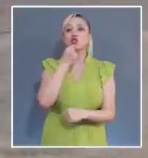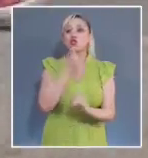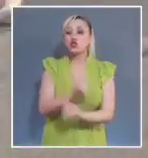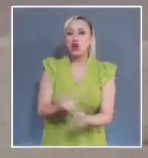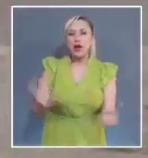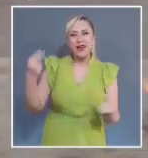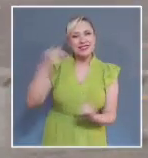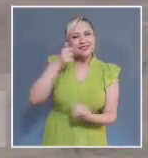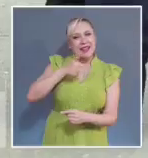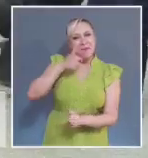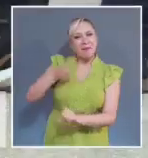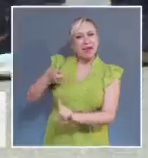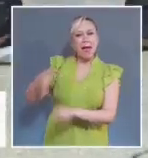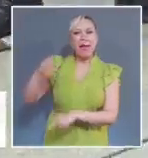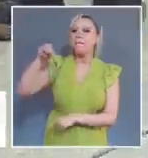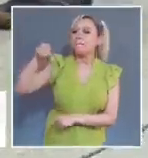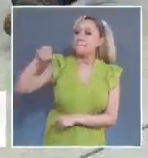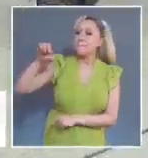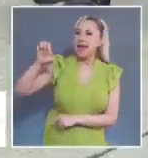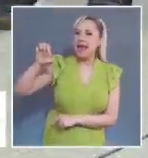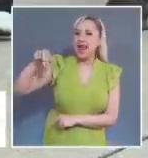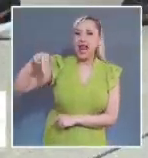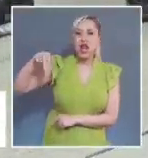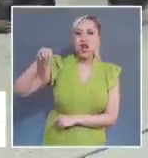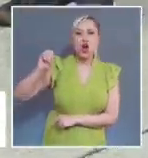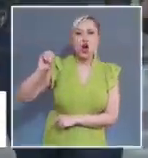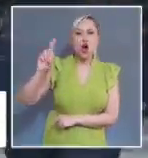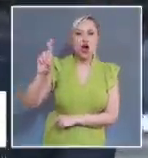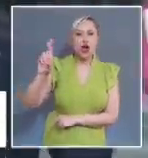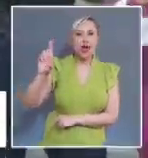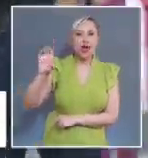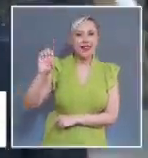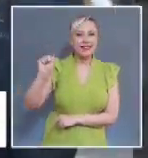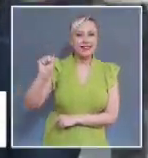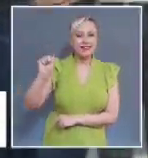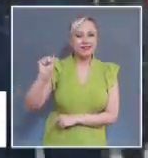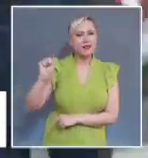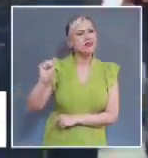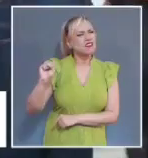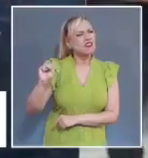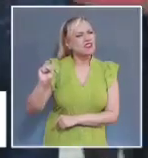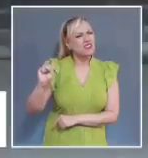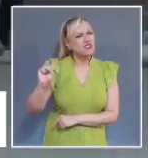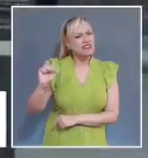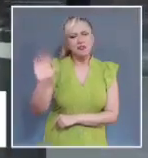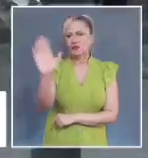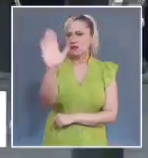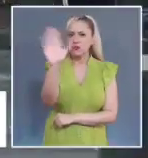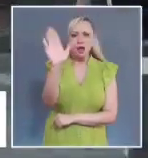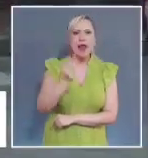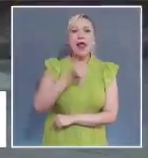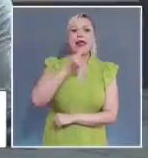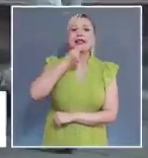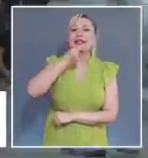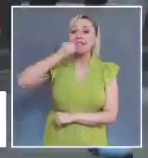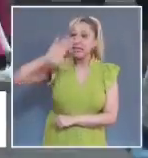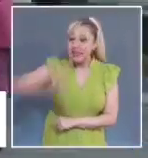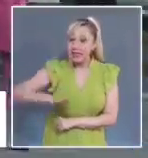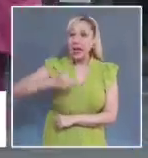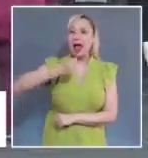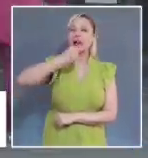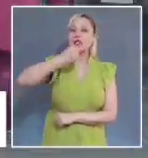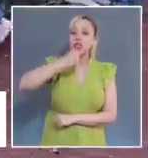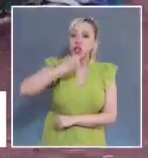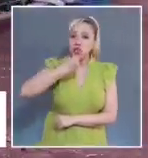referirse a niñas, niños y adolescentes, esto con el fin de respetar el principio de interés superior y el derecho a la igualdad y a la